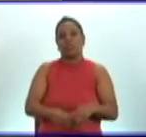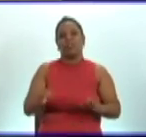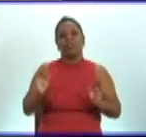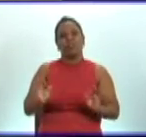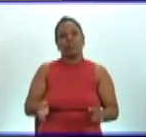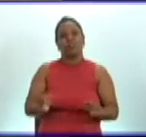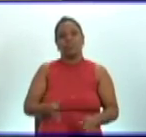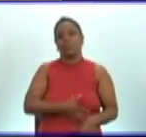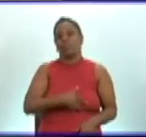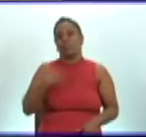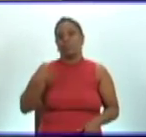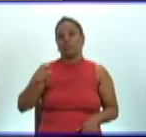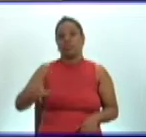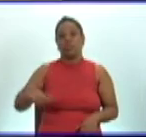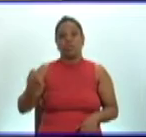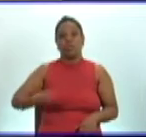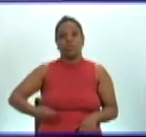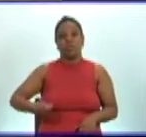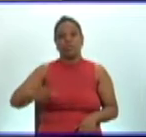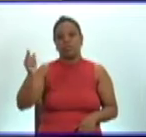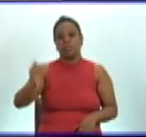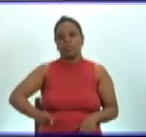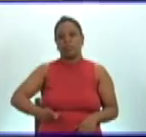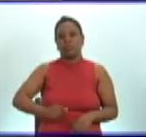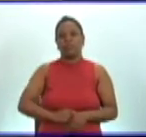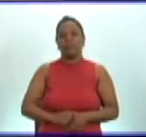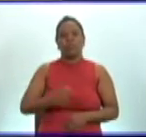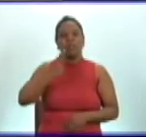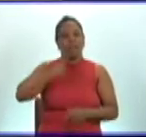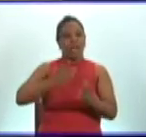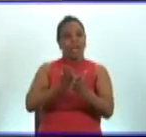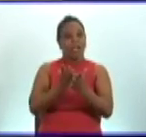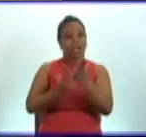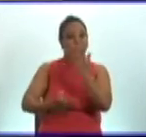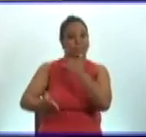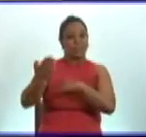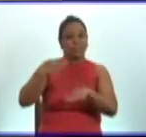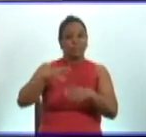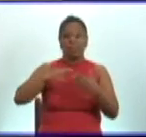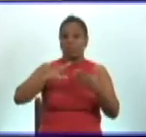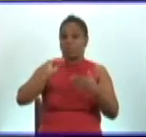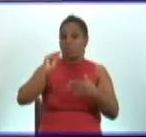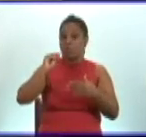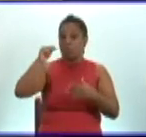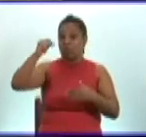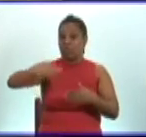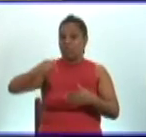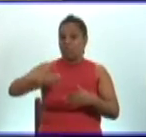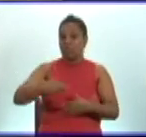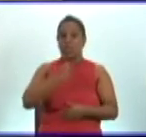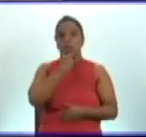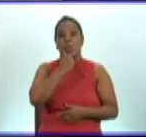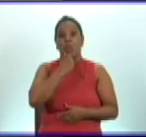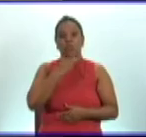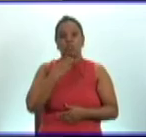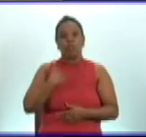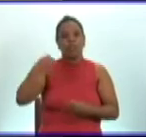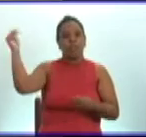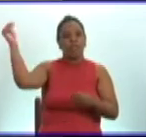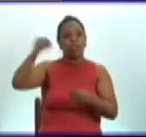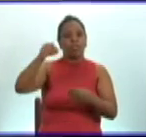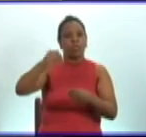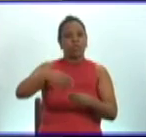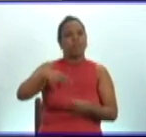derechos. Recordarán ustedes en la clase anterior estuvimos conversando acá y el debate que se daba en la juventud cubana sobre la democracia, si existía o